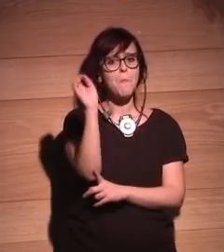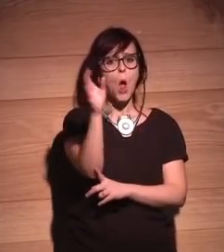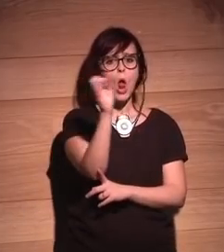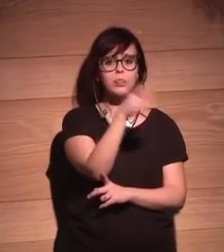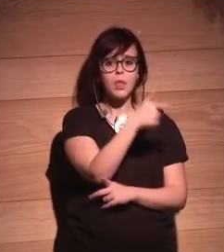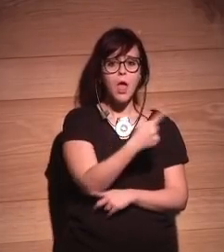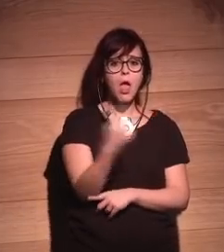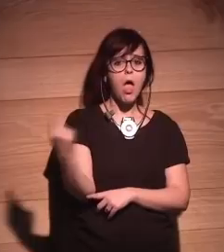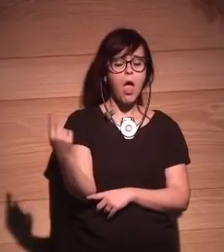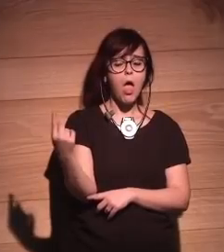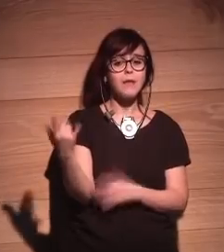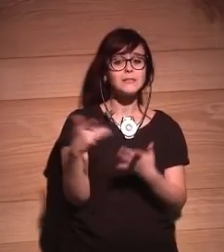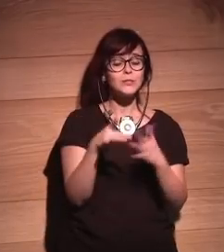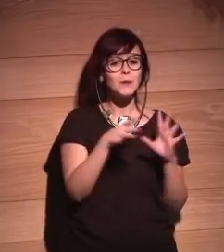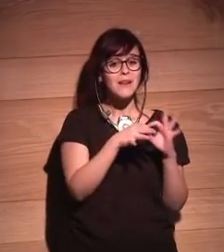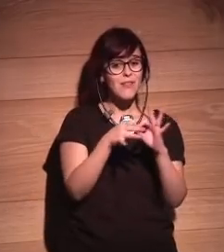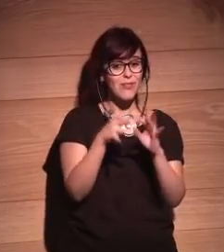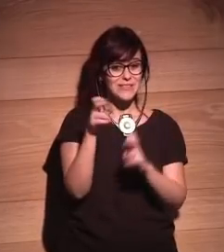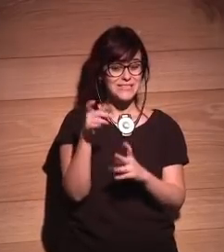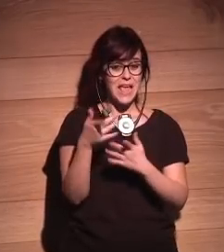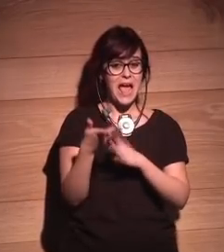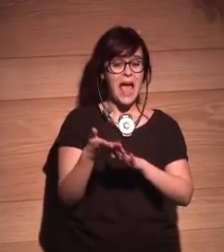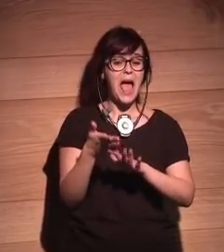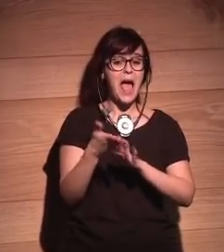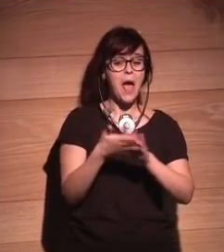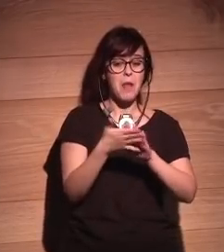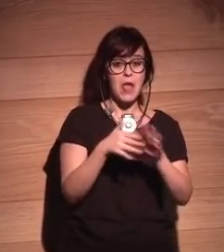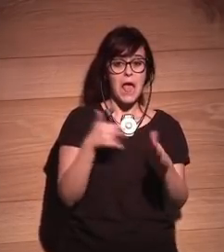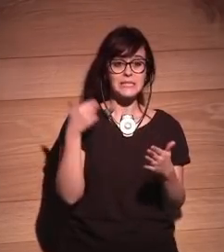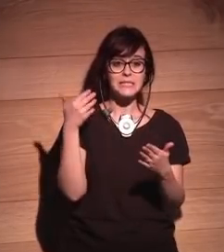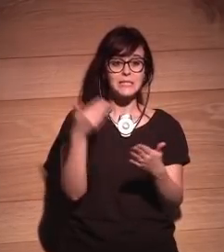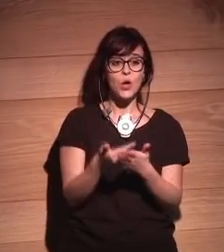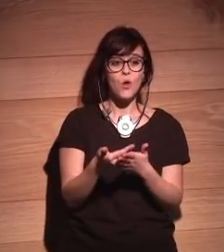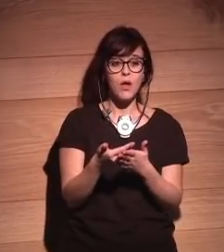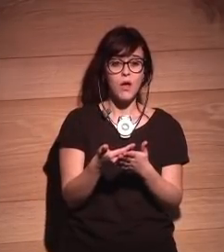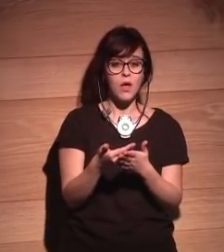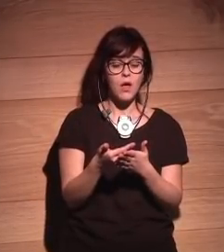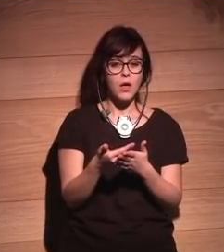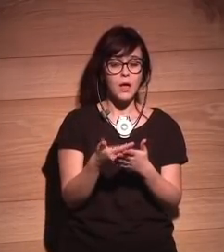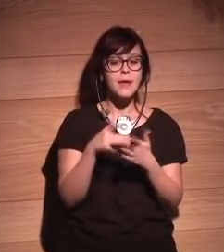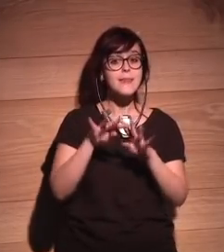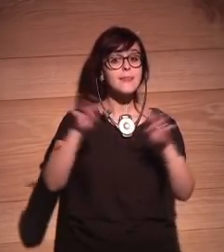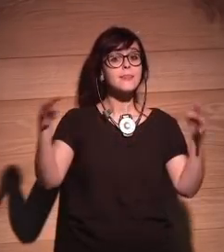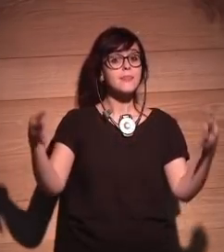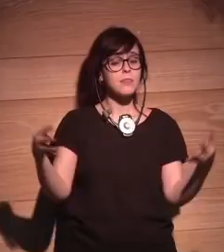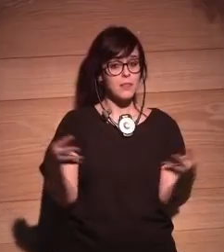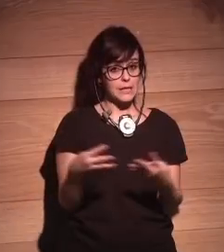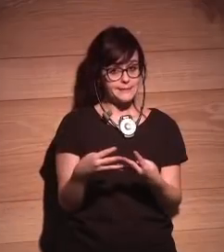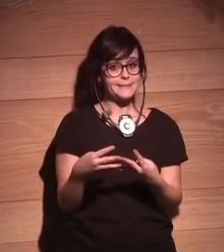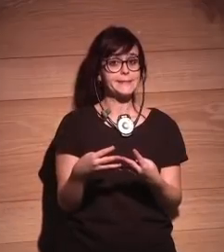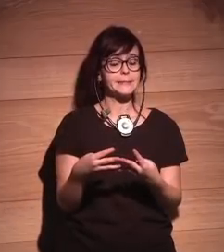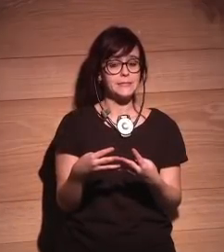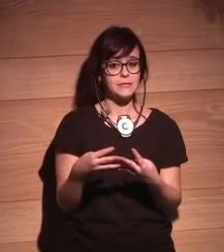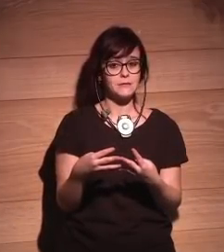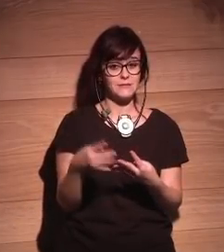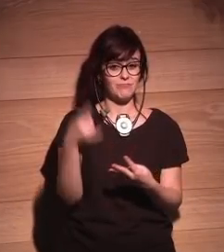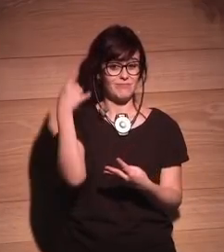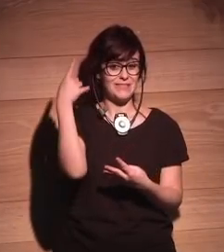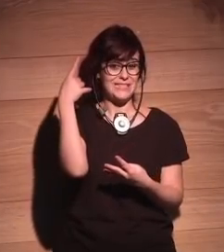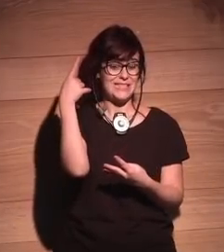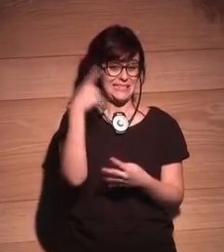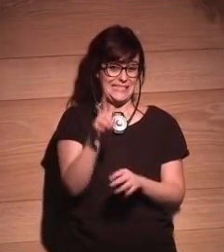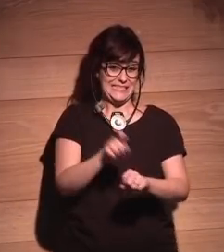ponentes, al hilo de todo lo que se ha estado hablando hasta ahora, en Internet, si por algo se ha